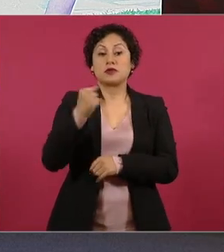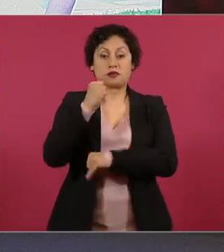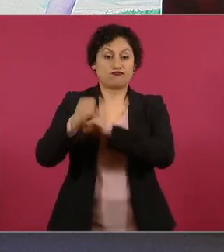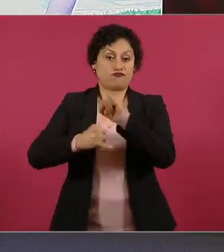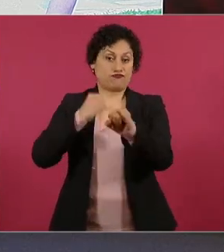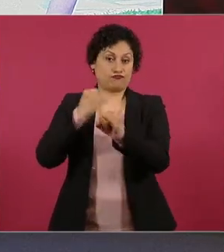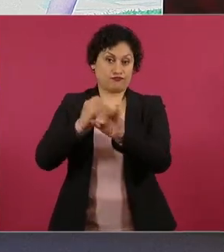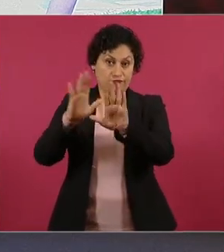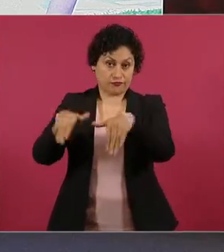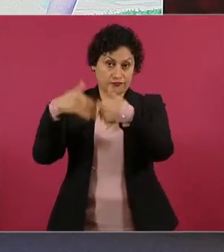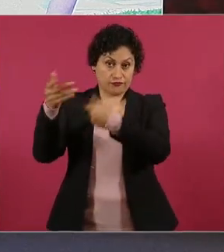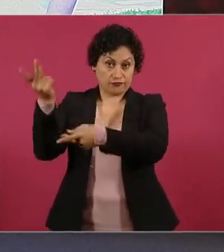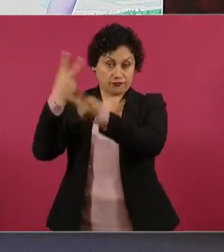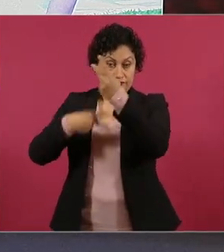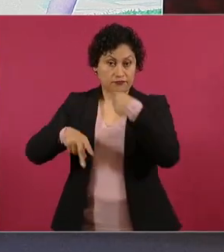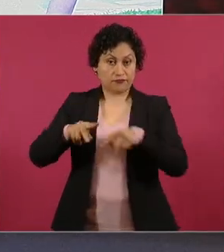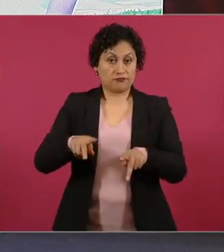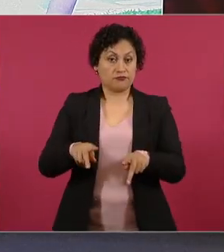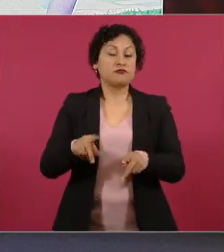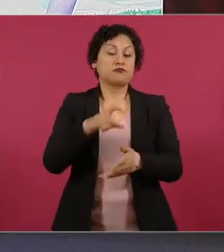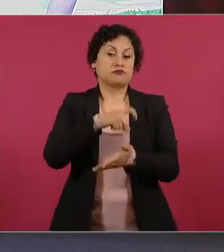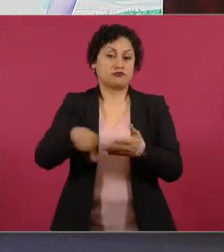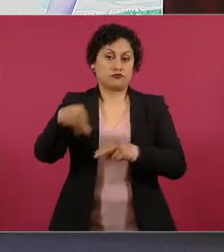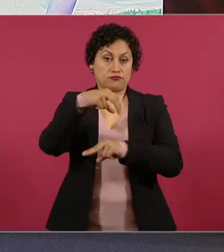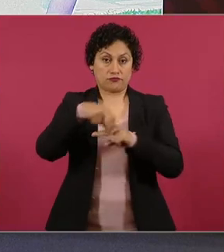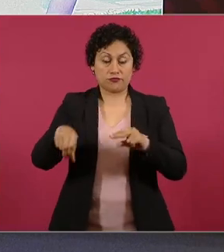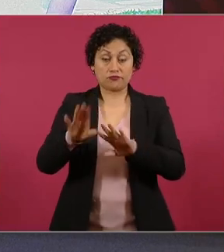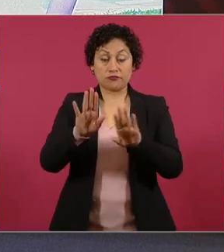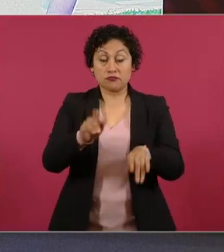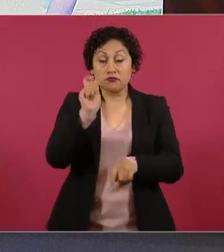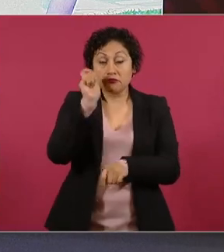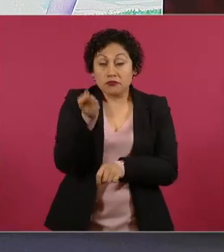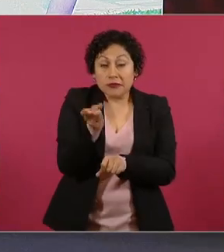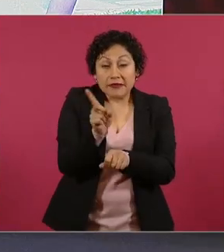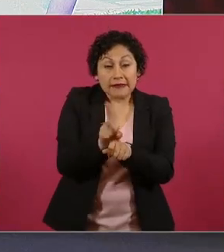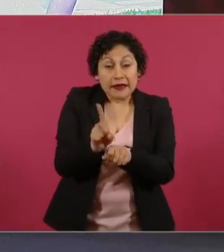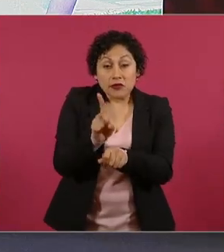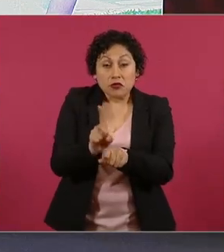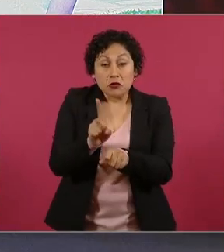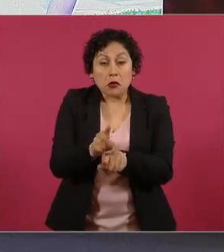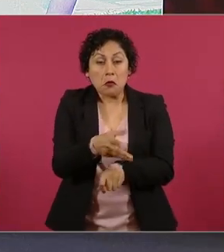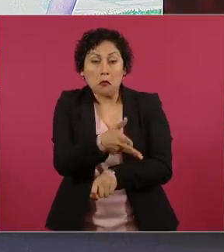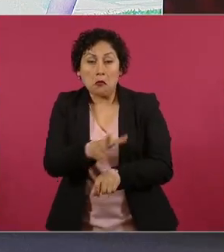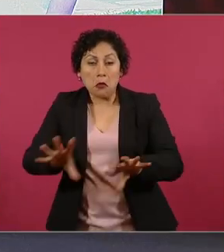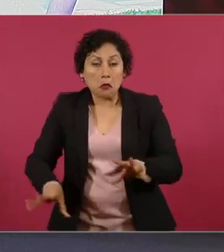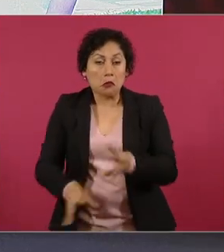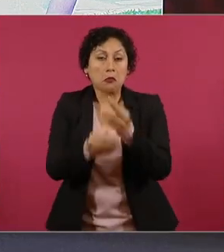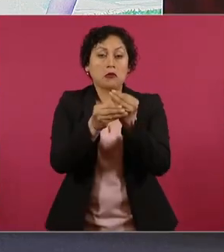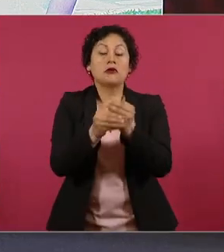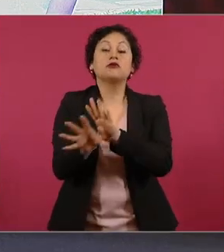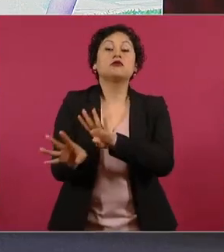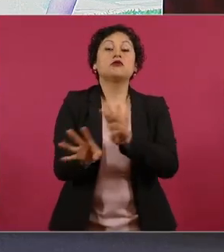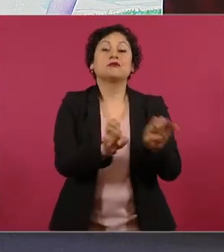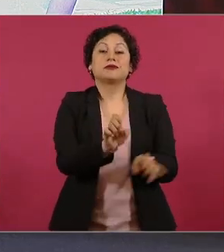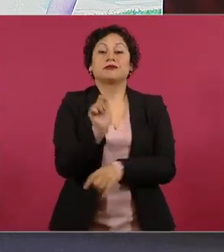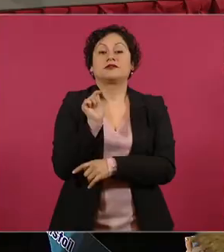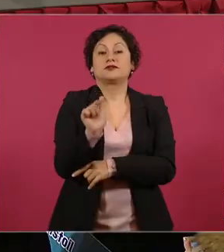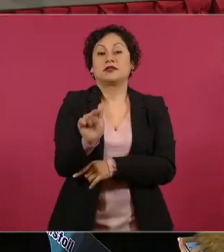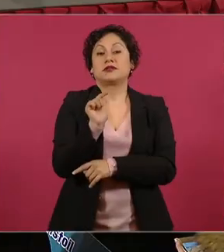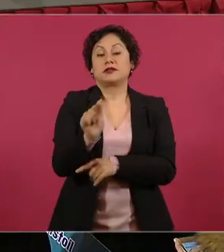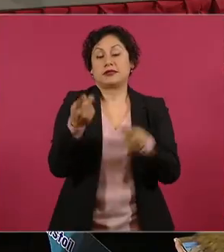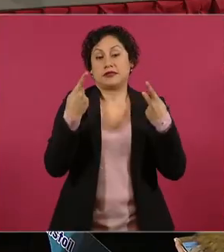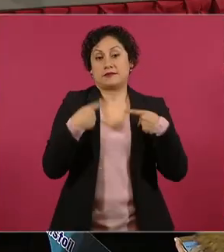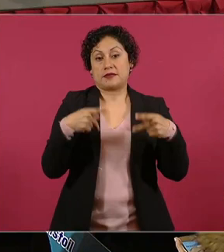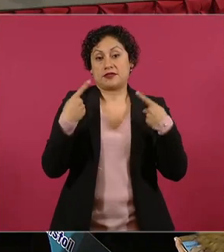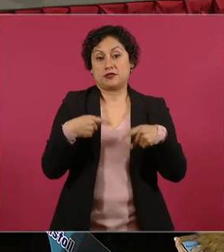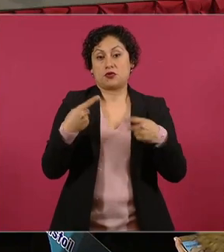Esto nos quiere decir que hemos movido diariamente a través del tren un promedio de 917 pasajeros por